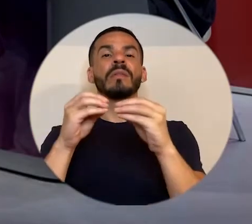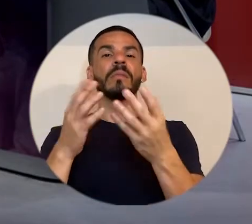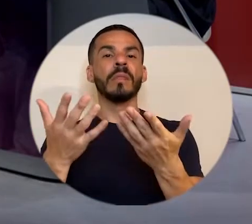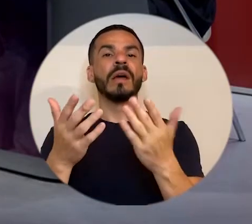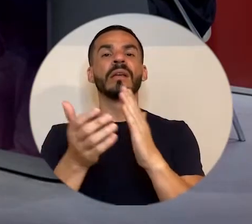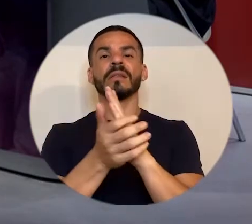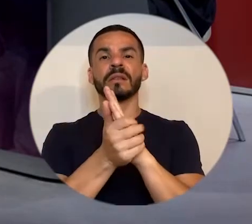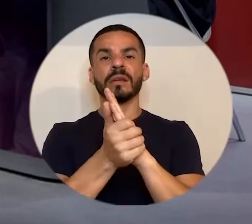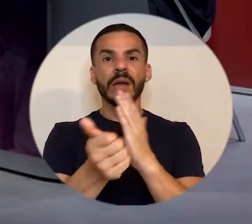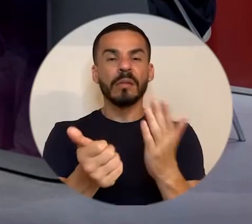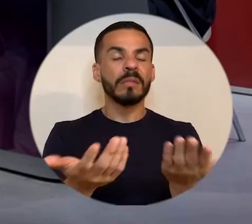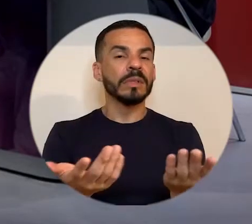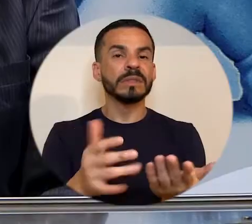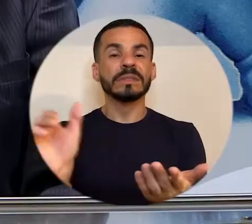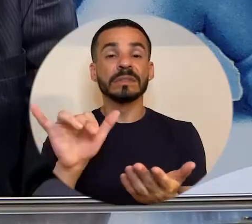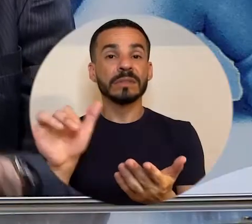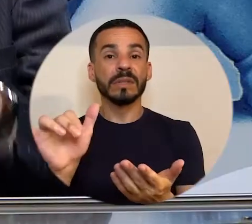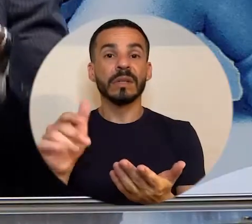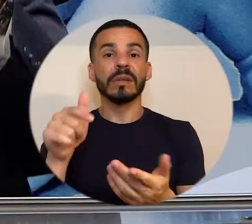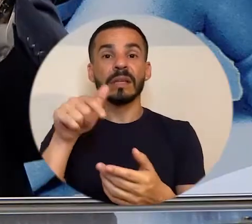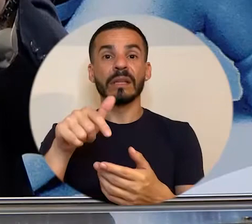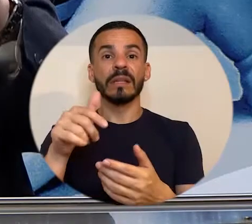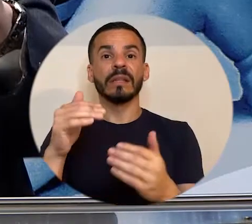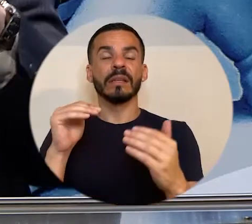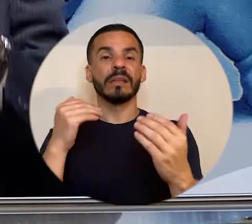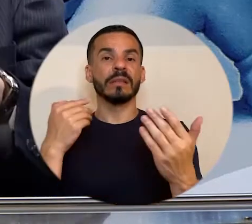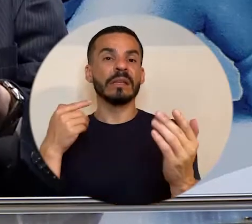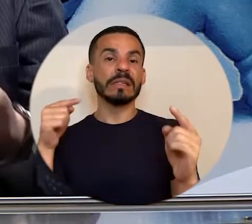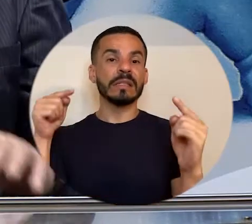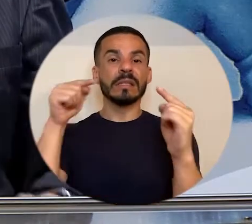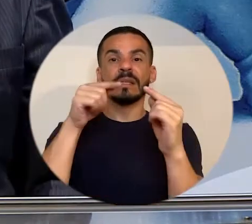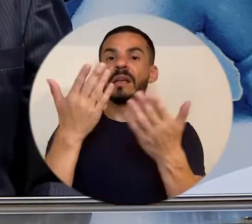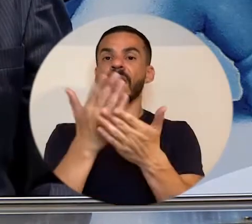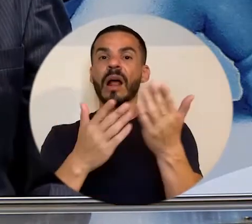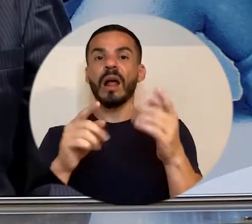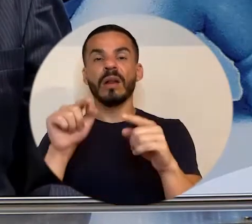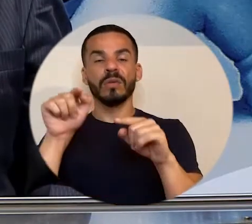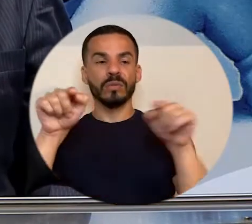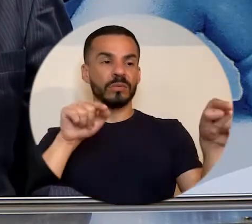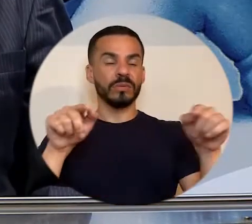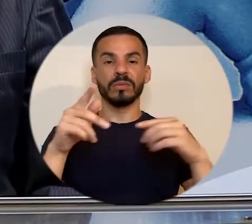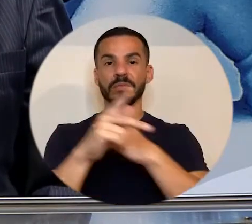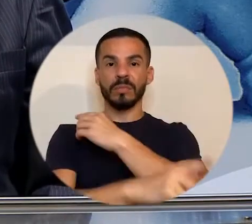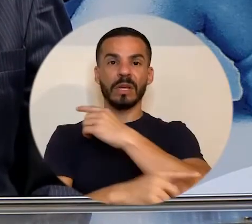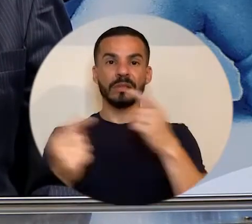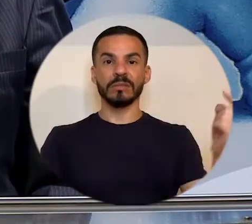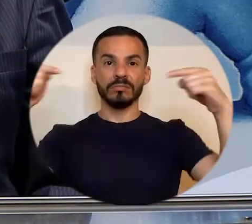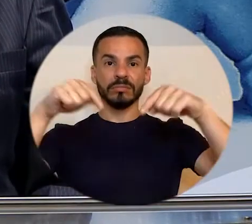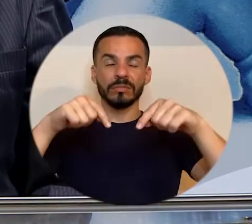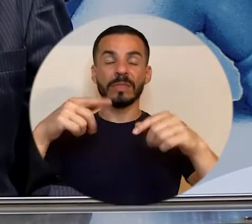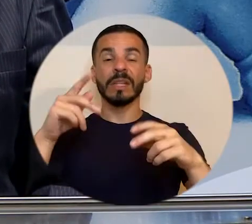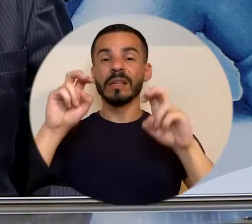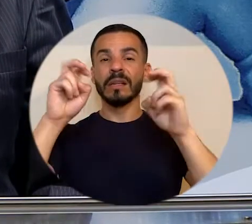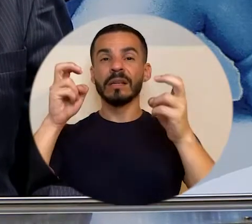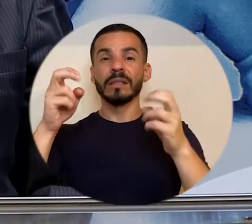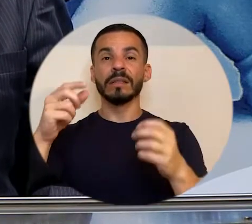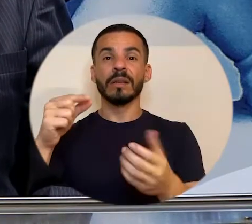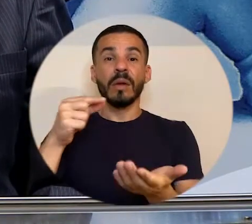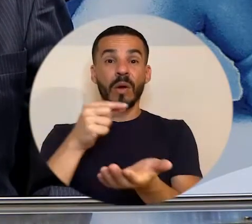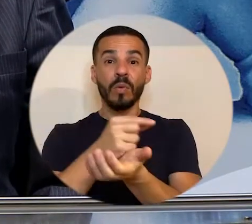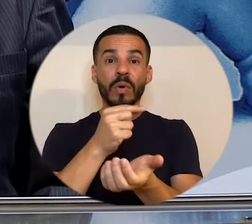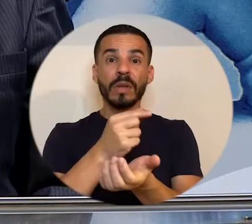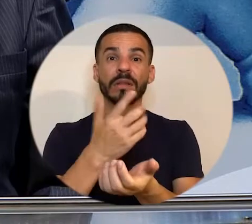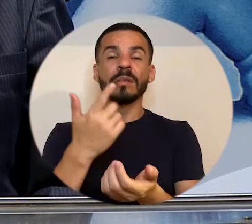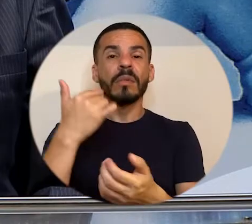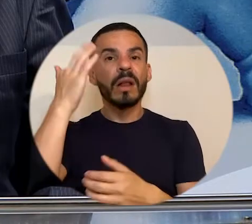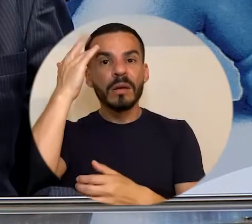mayores capacidades y además que era equidistante de alguna de las posiciones. El tema, por ejemplo, de Guatemala